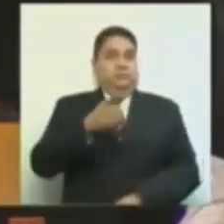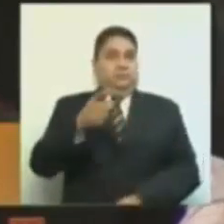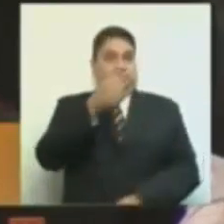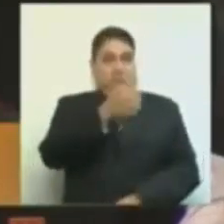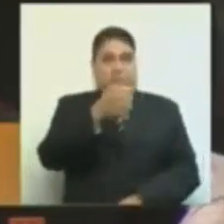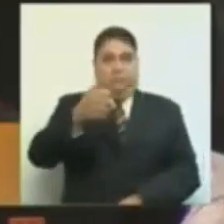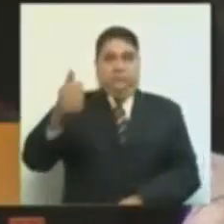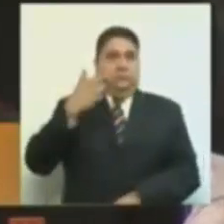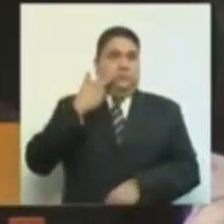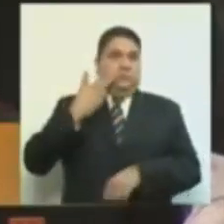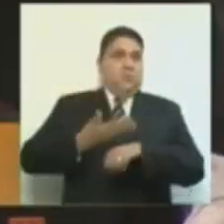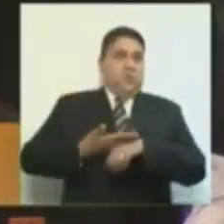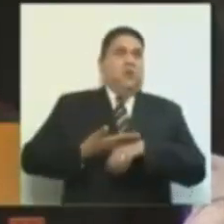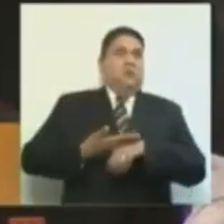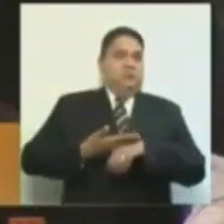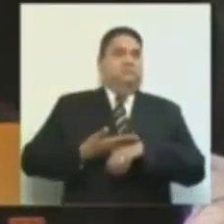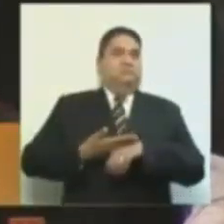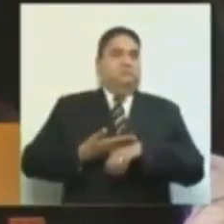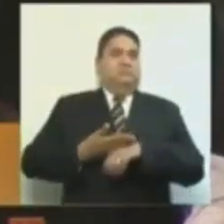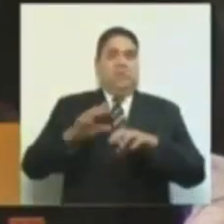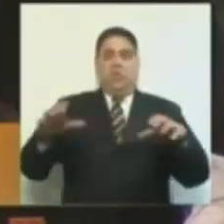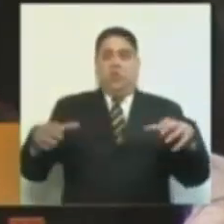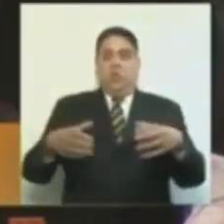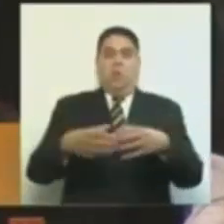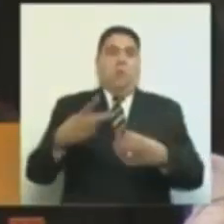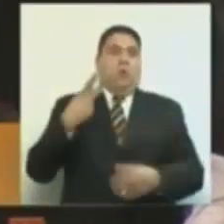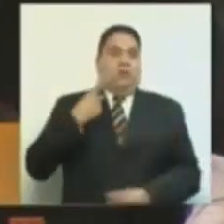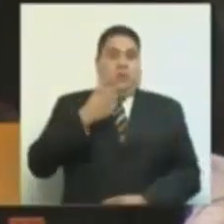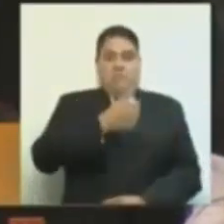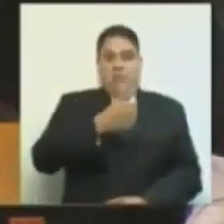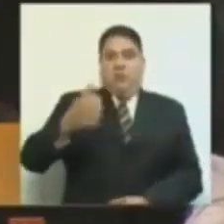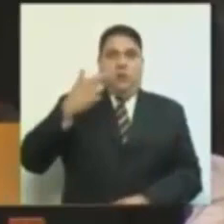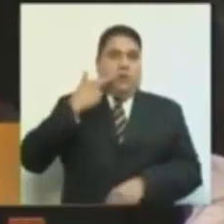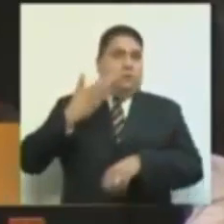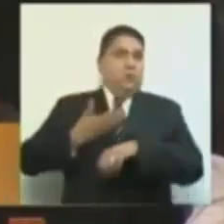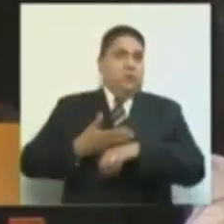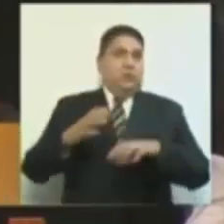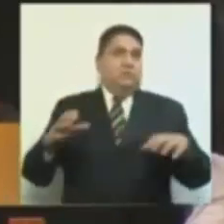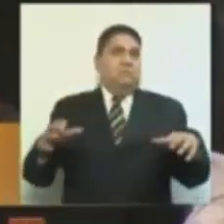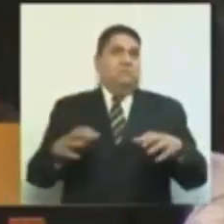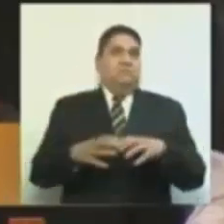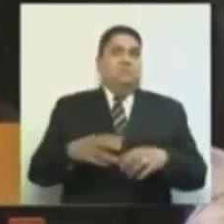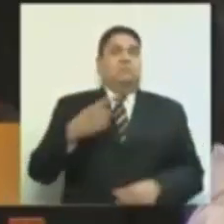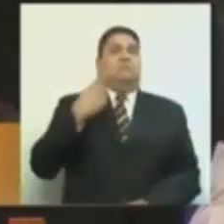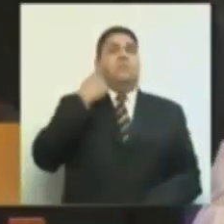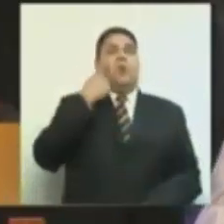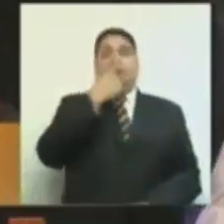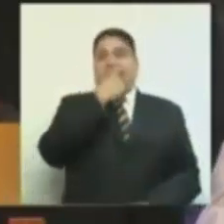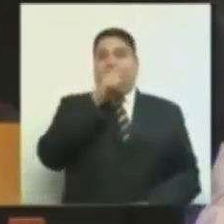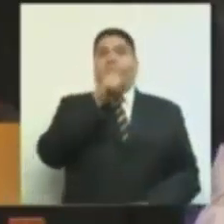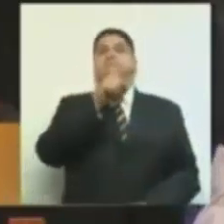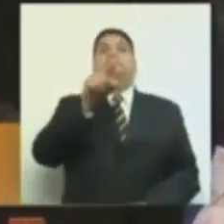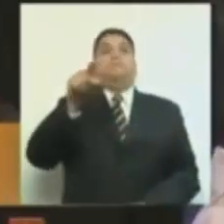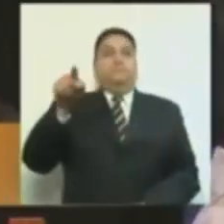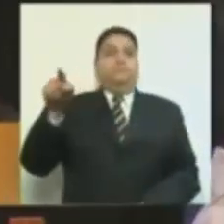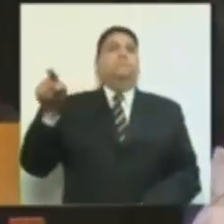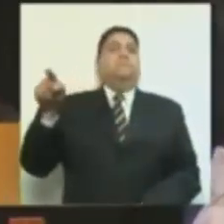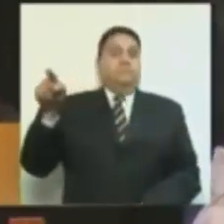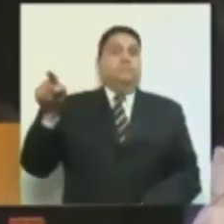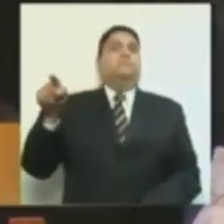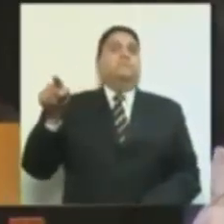individual y colectiva de cada uno de nuestros grupos parlamentarios